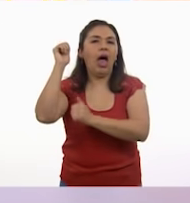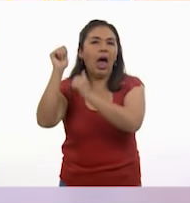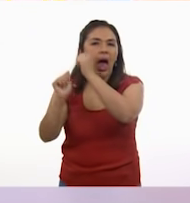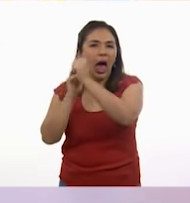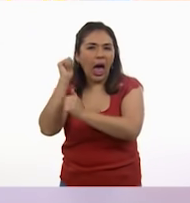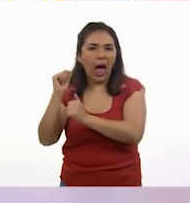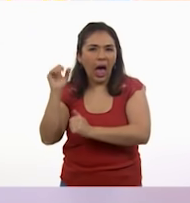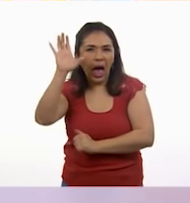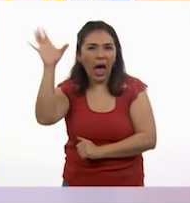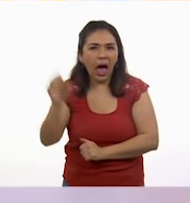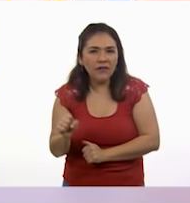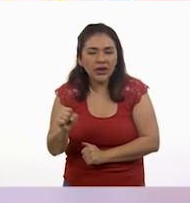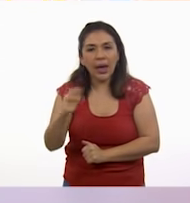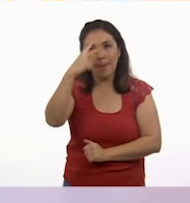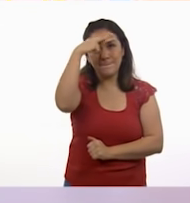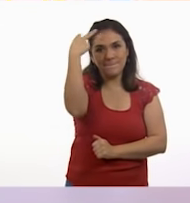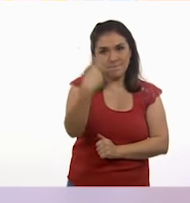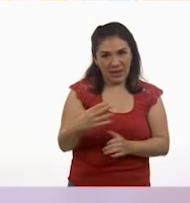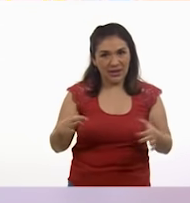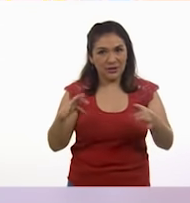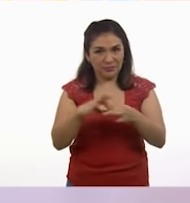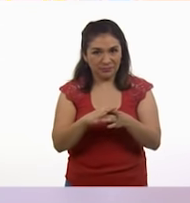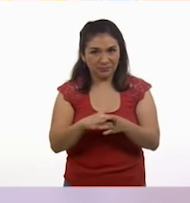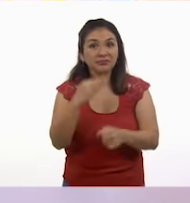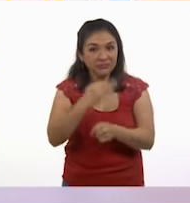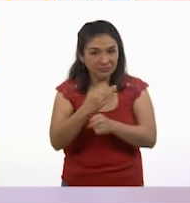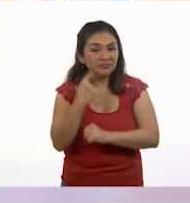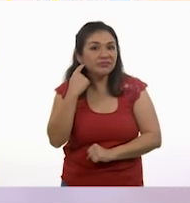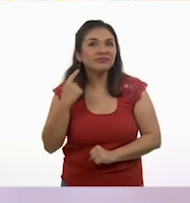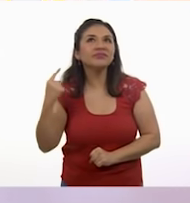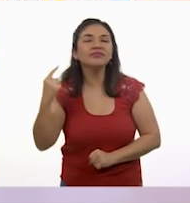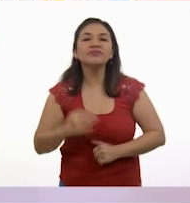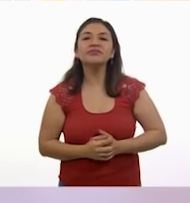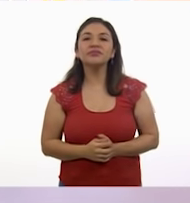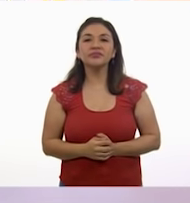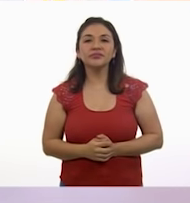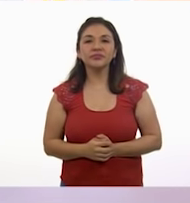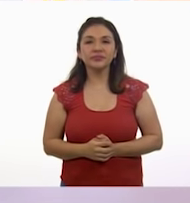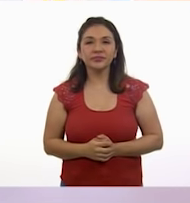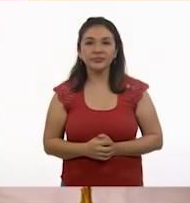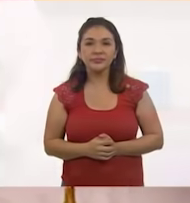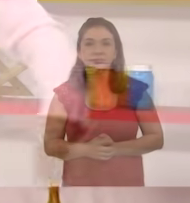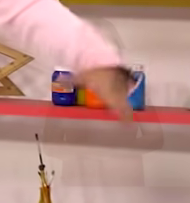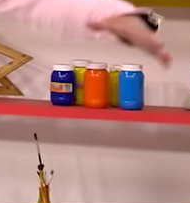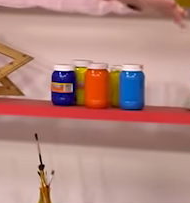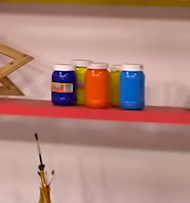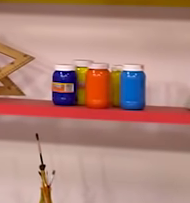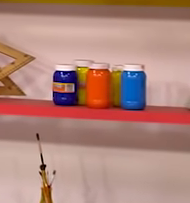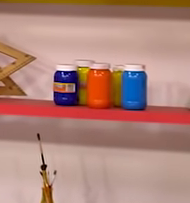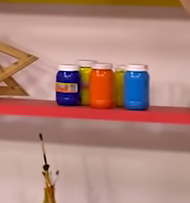méxico les encanta escuchar la escuchamos visual y escucharon a por favor